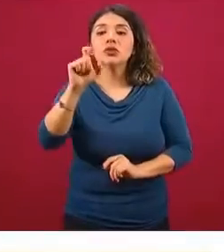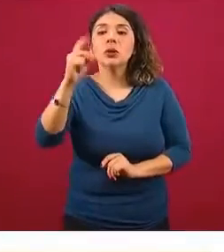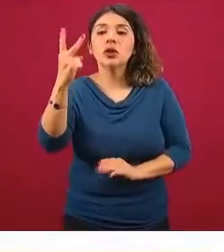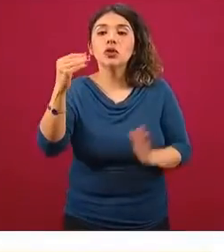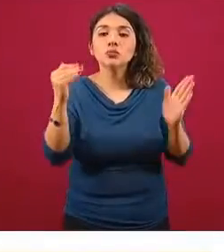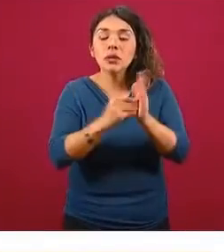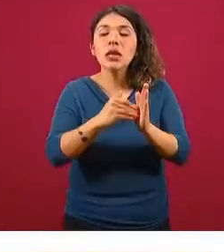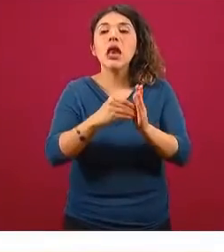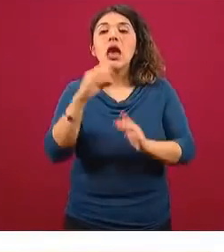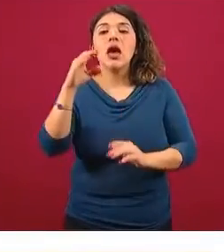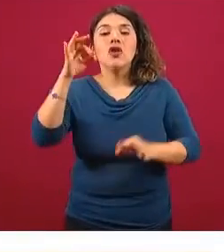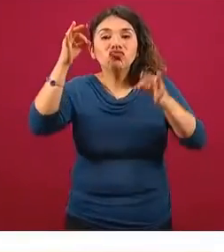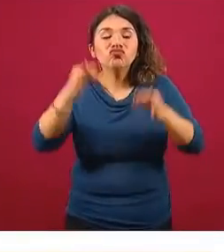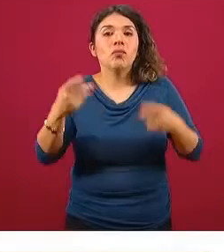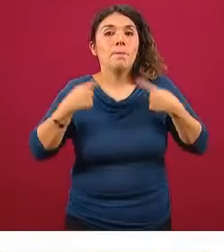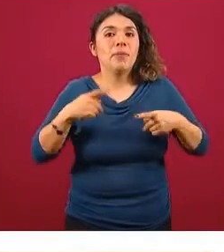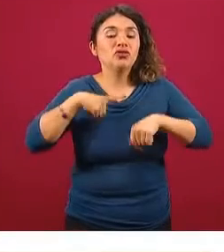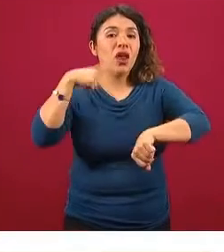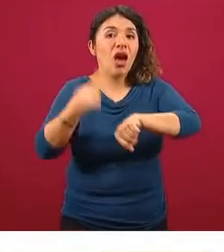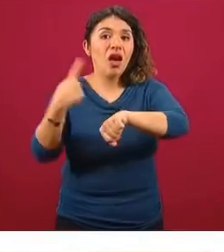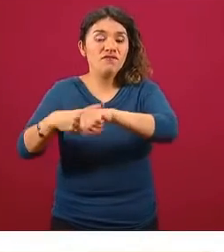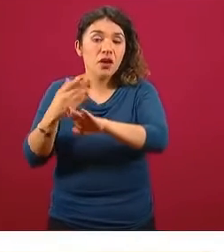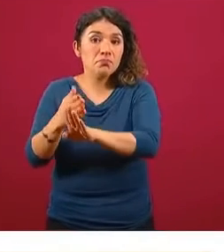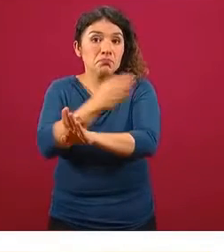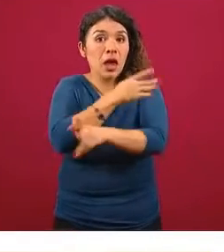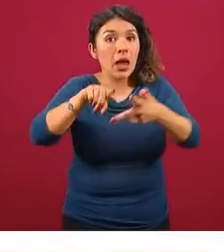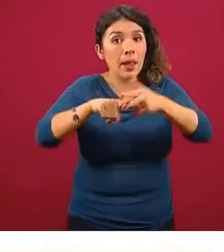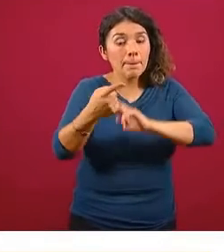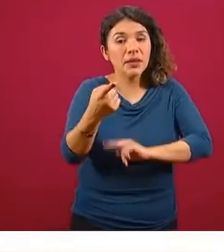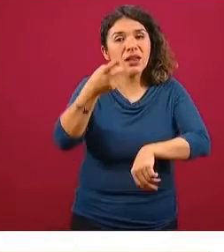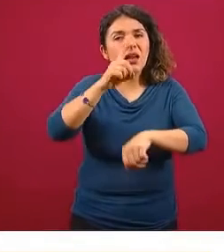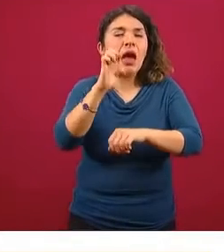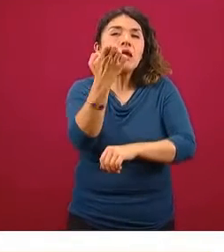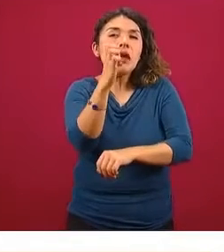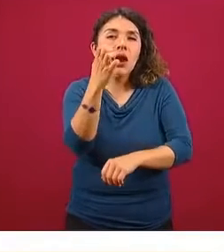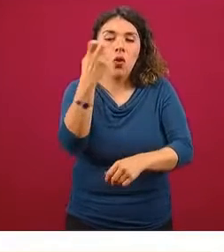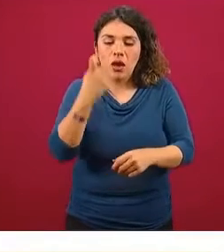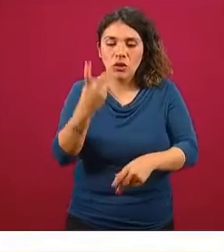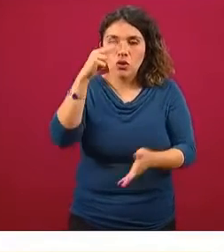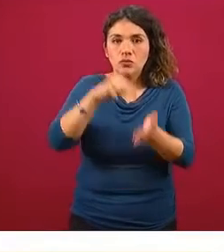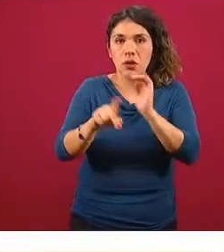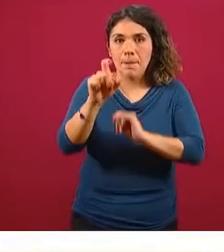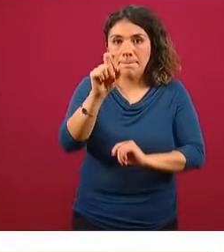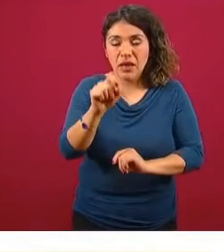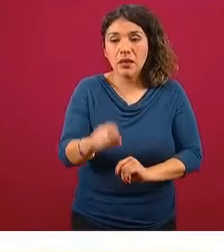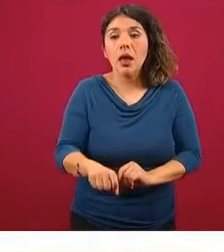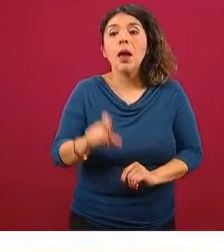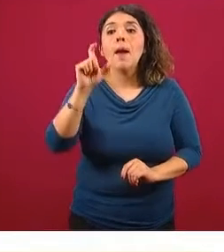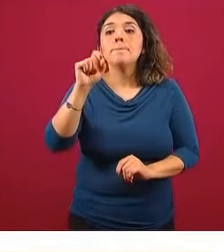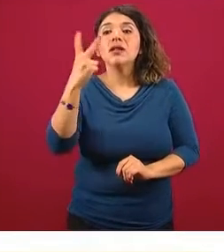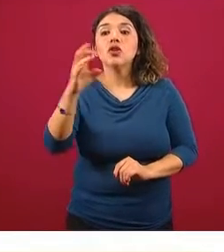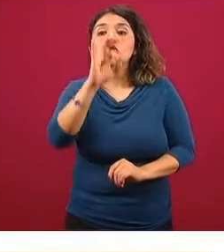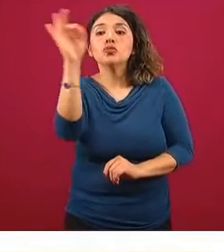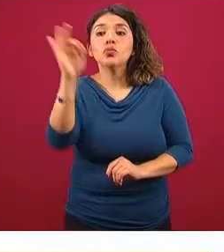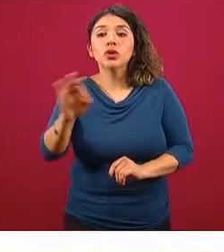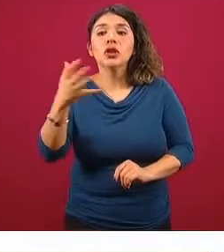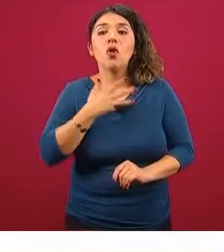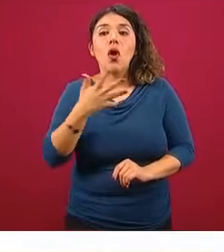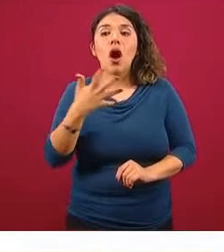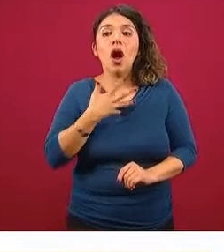12.322.000 casos confirmados en el mundo desde que empezó la epidemia en enero de 2020, 22% de ellos, que